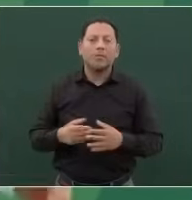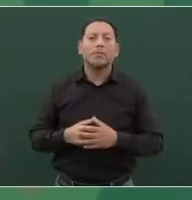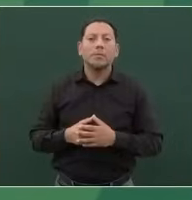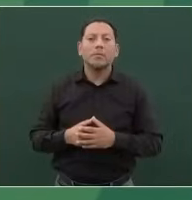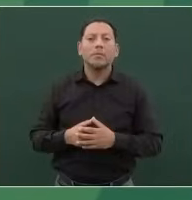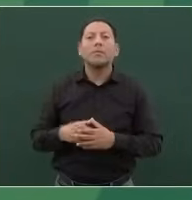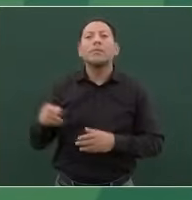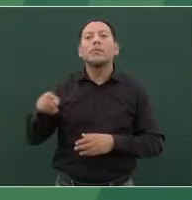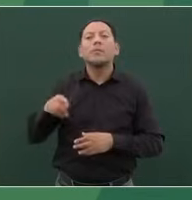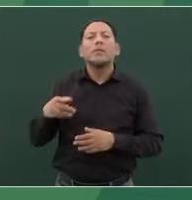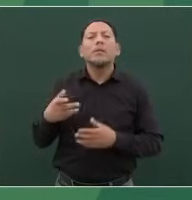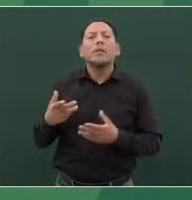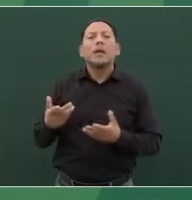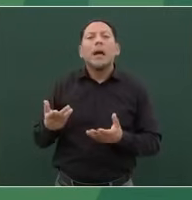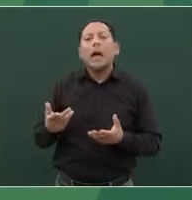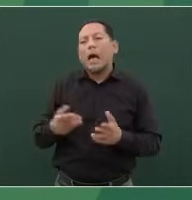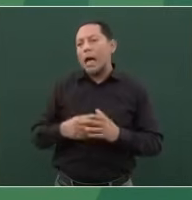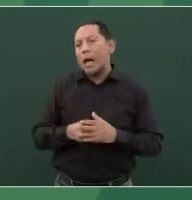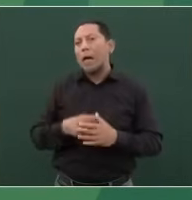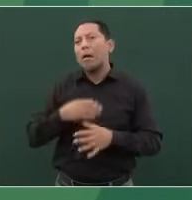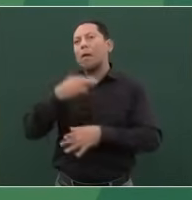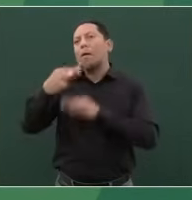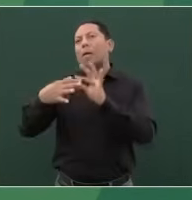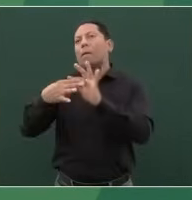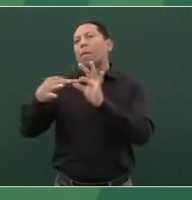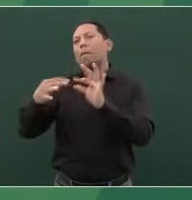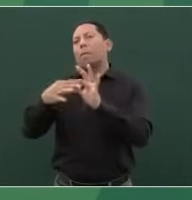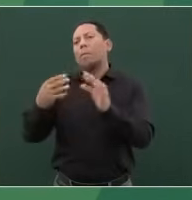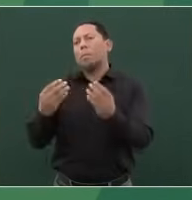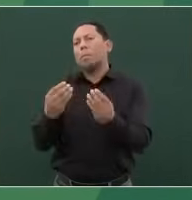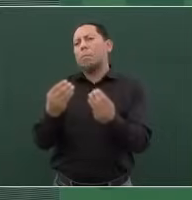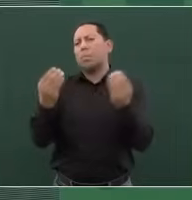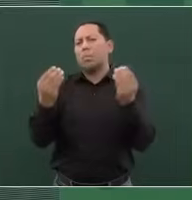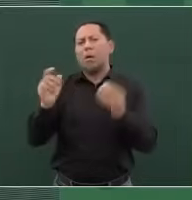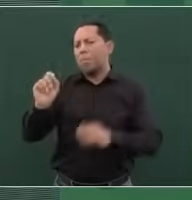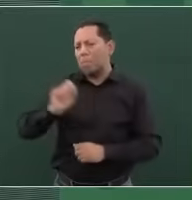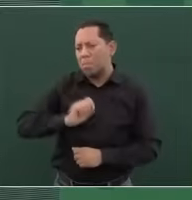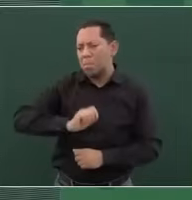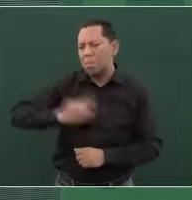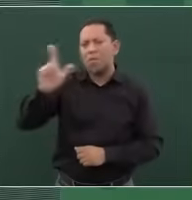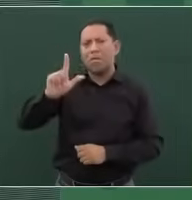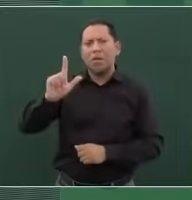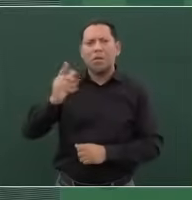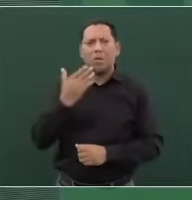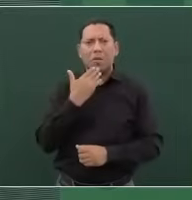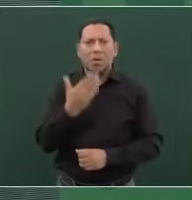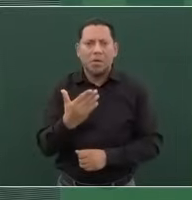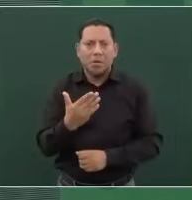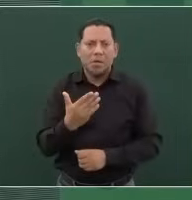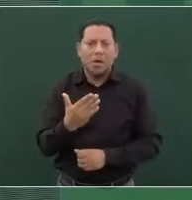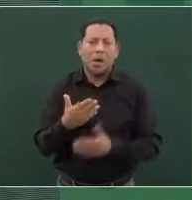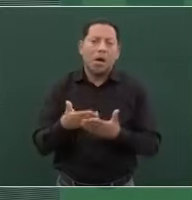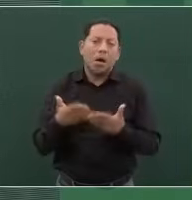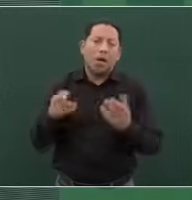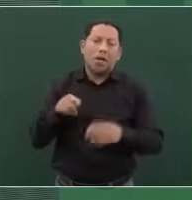que les importa informar con profesionalismo, con objetividad. Ahora, si son pasquines